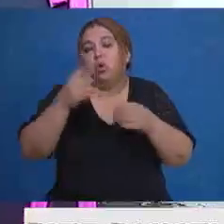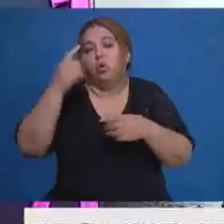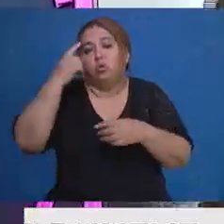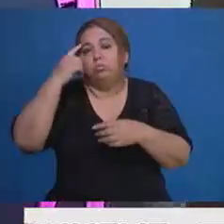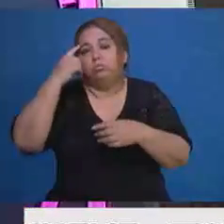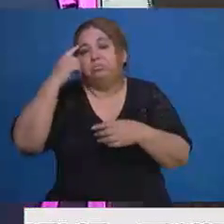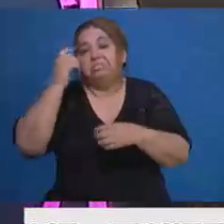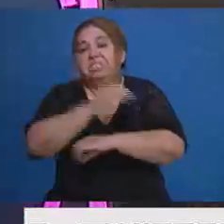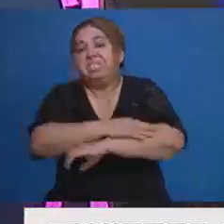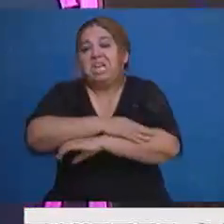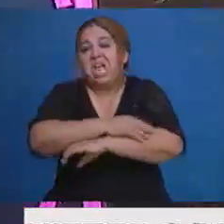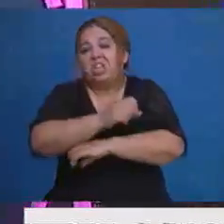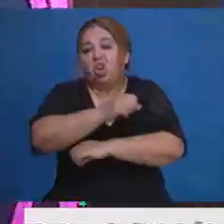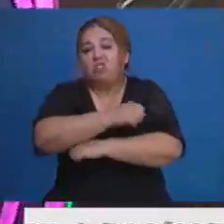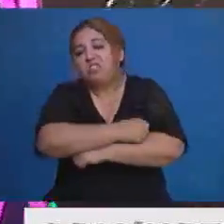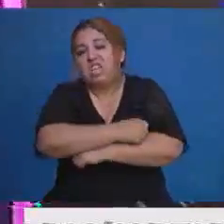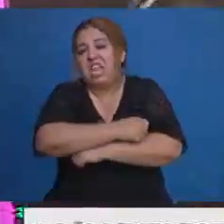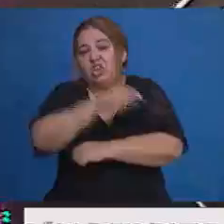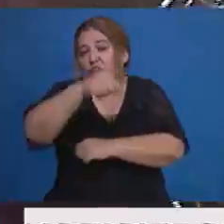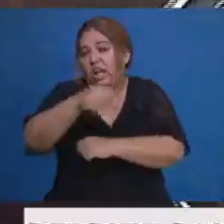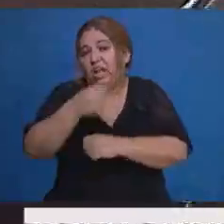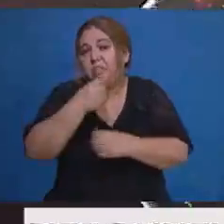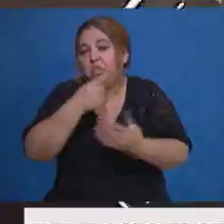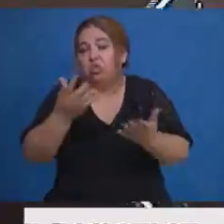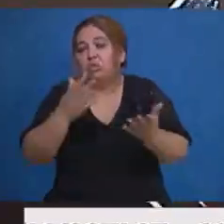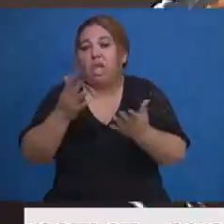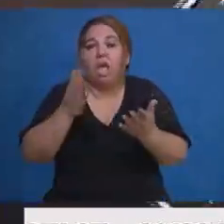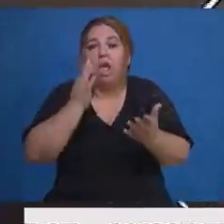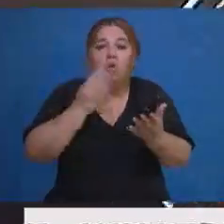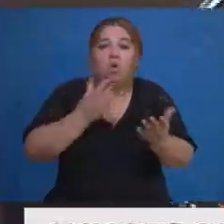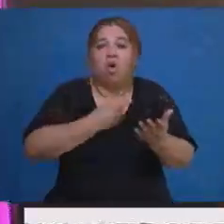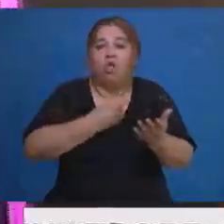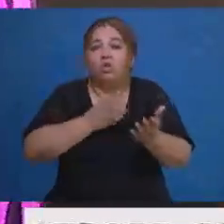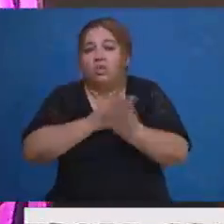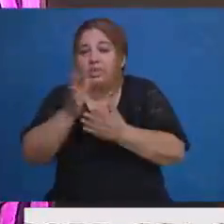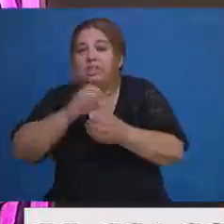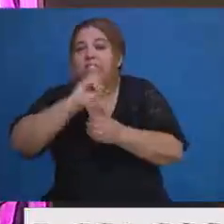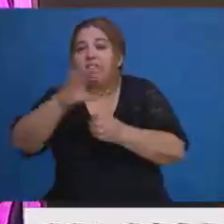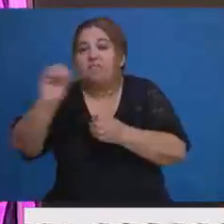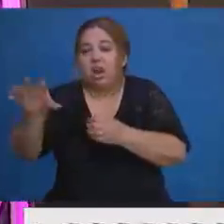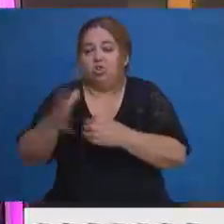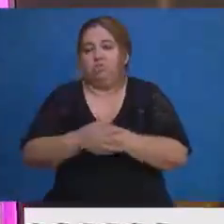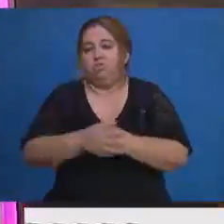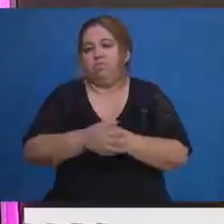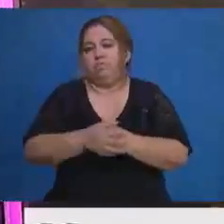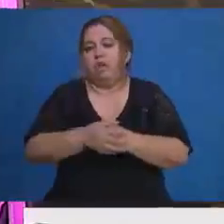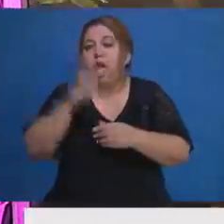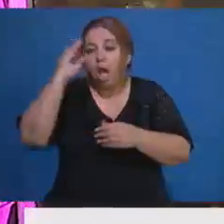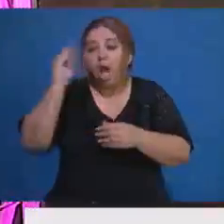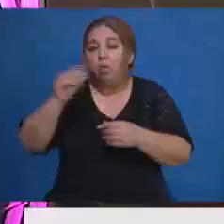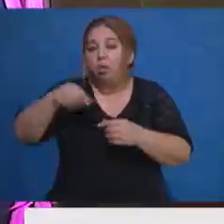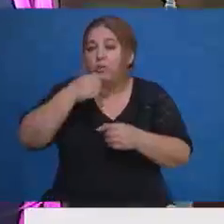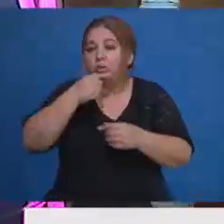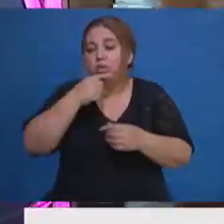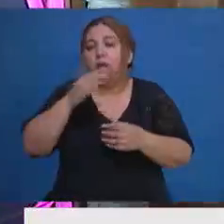Están evaluando incluso, Daniela, en estas horas, sus abogados defensores, la solicitud de que esta persona